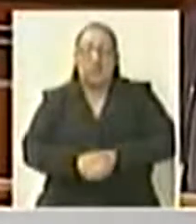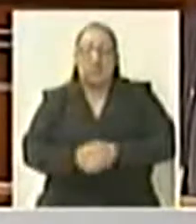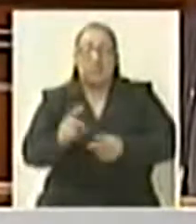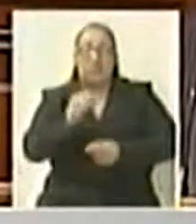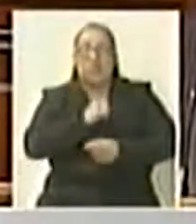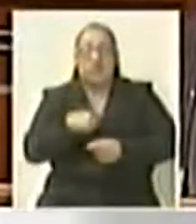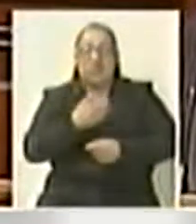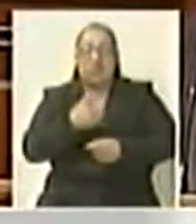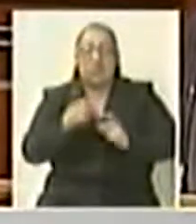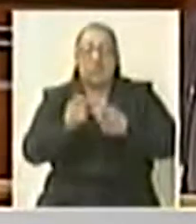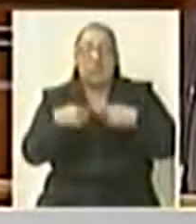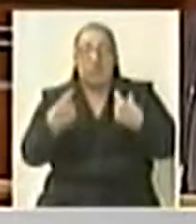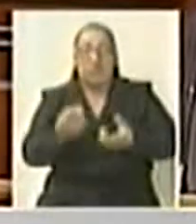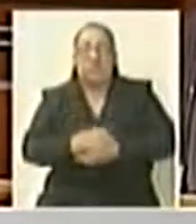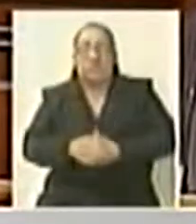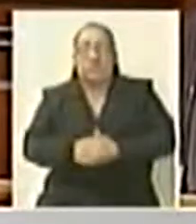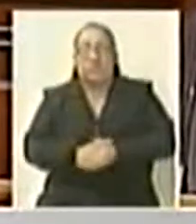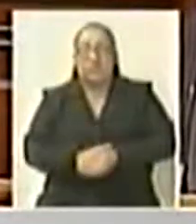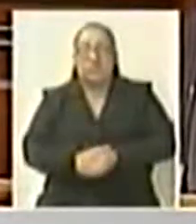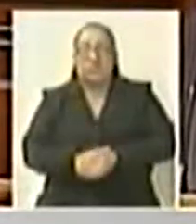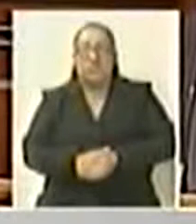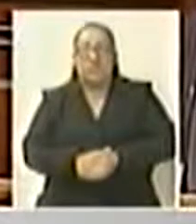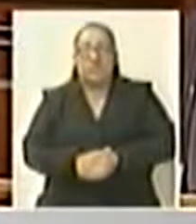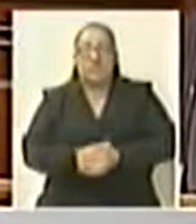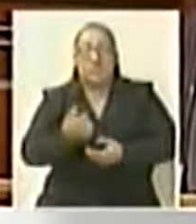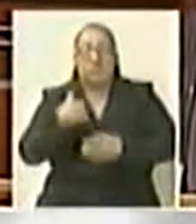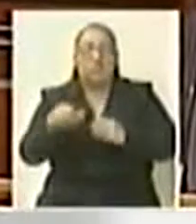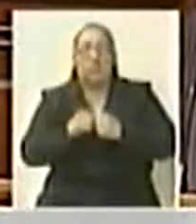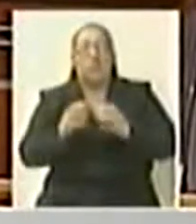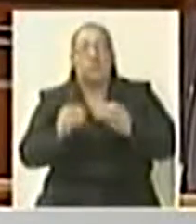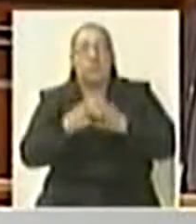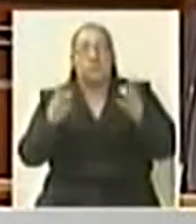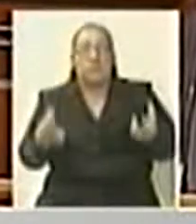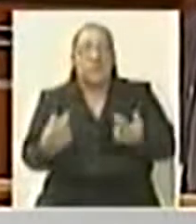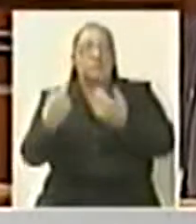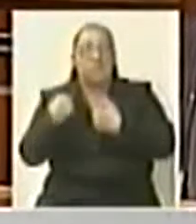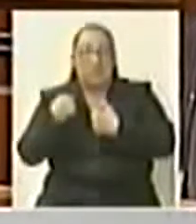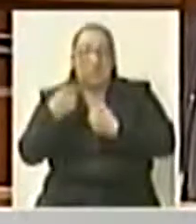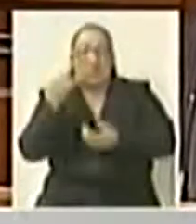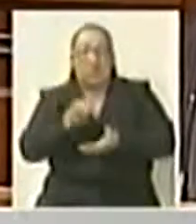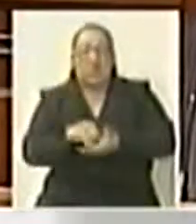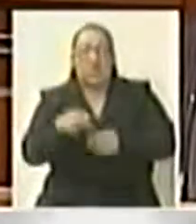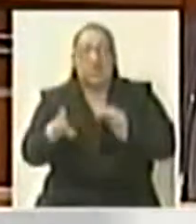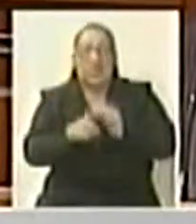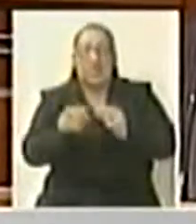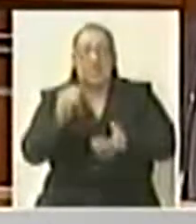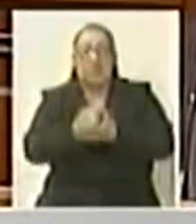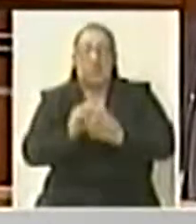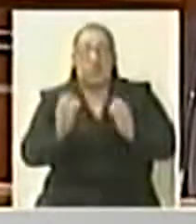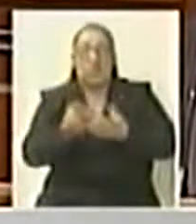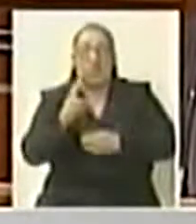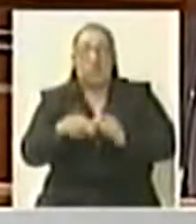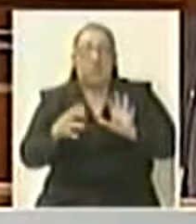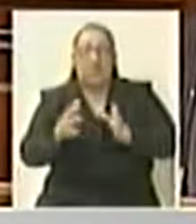señor presidente, colegas congresistas, tenemos que hacerlo con responsabilidad, porque esta ley ya se aprobó en el Congreso